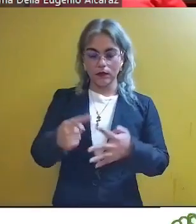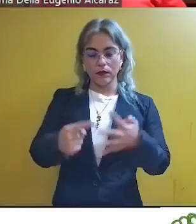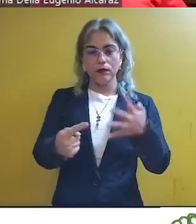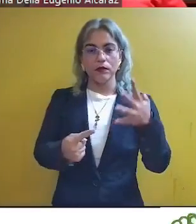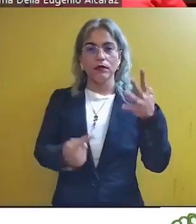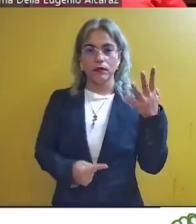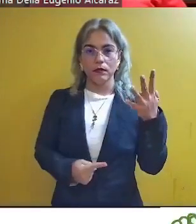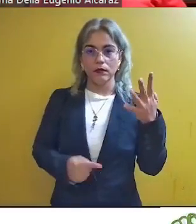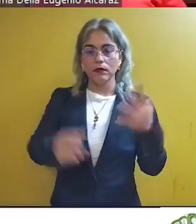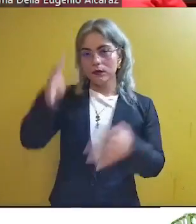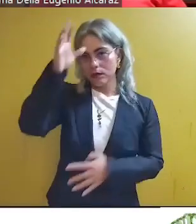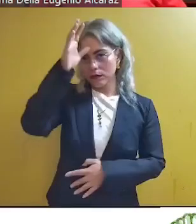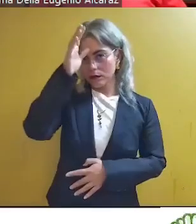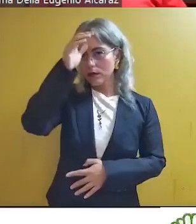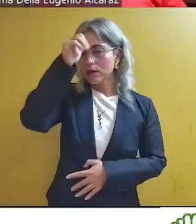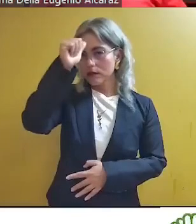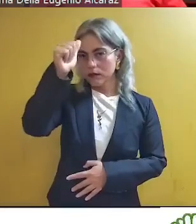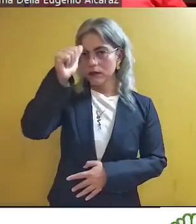acuerdo